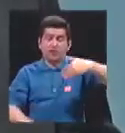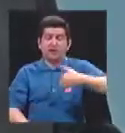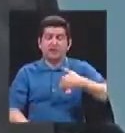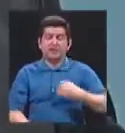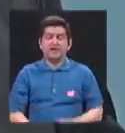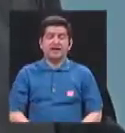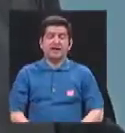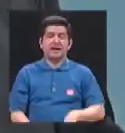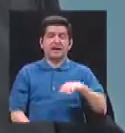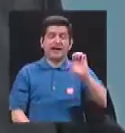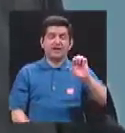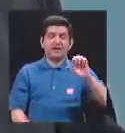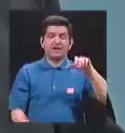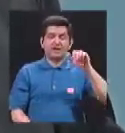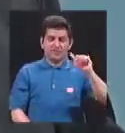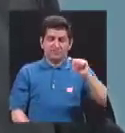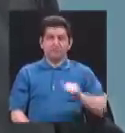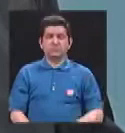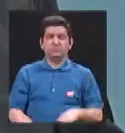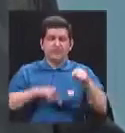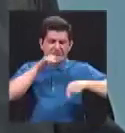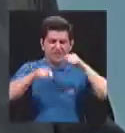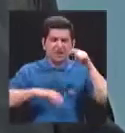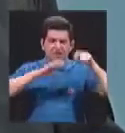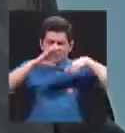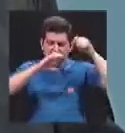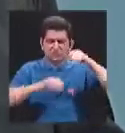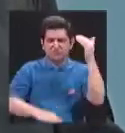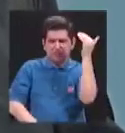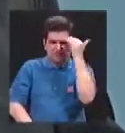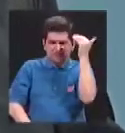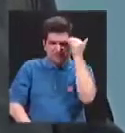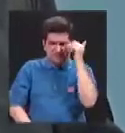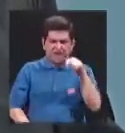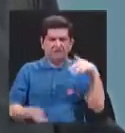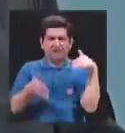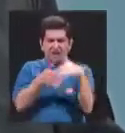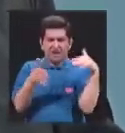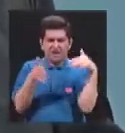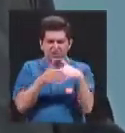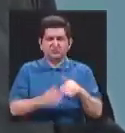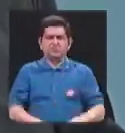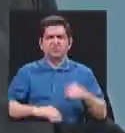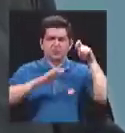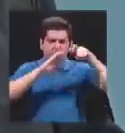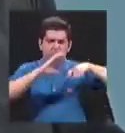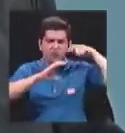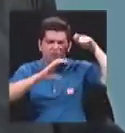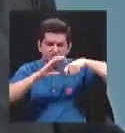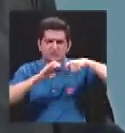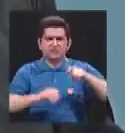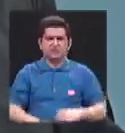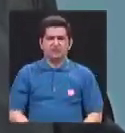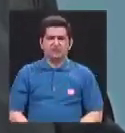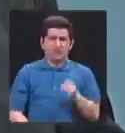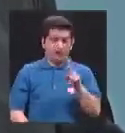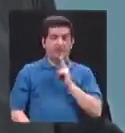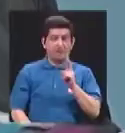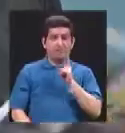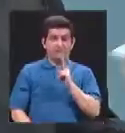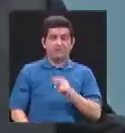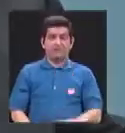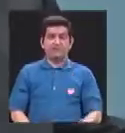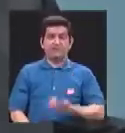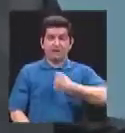después tuvimos a don Enrique Fuster, un crítico de cine, un conocedor, un estudioso de la cinematografía,